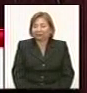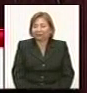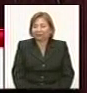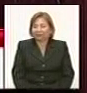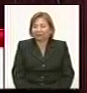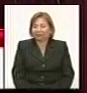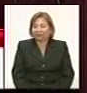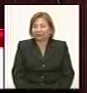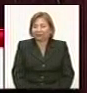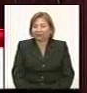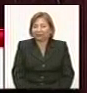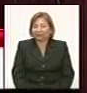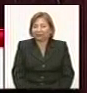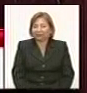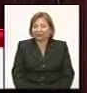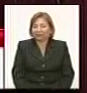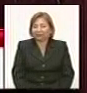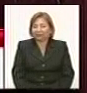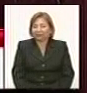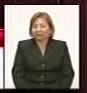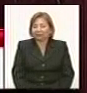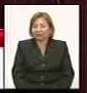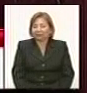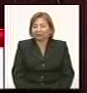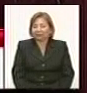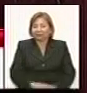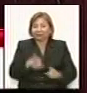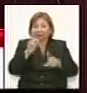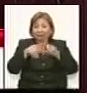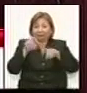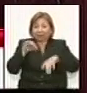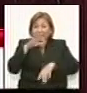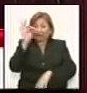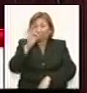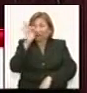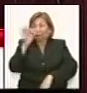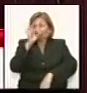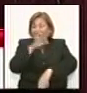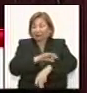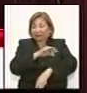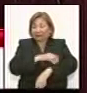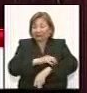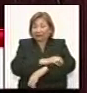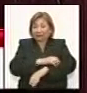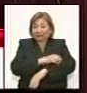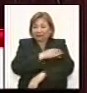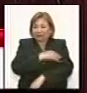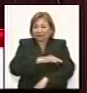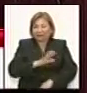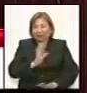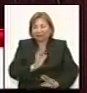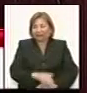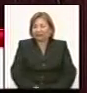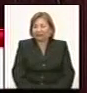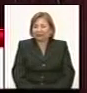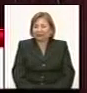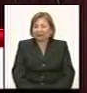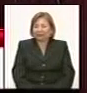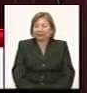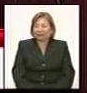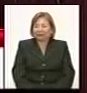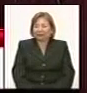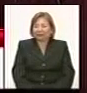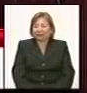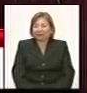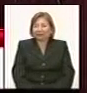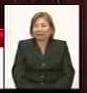y probablemente haya algunos mosquitos también, ¿no? Sí, sí, en fin, hay que estar. Pero de todas